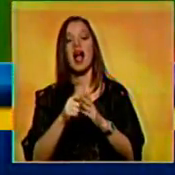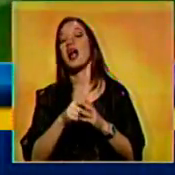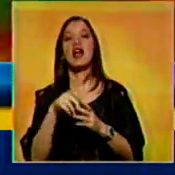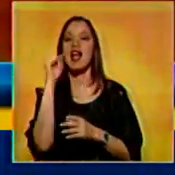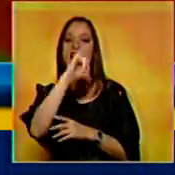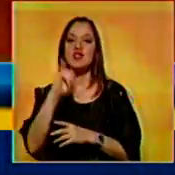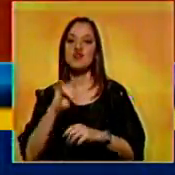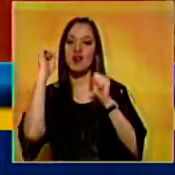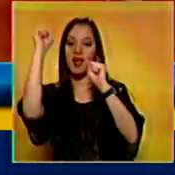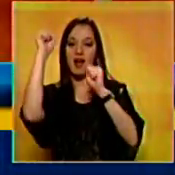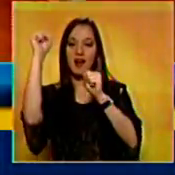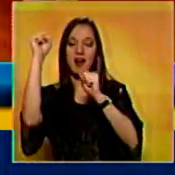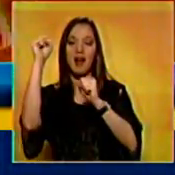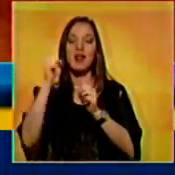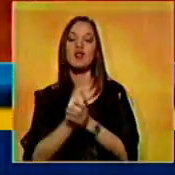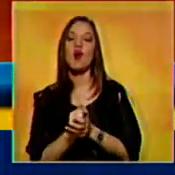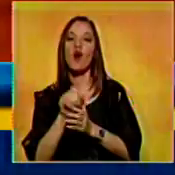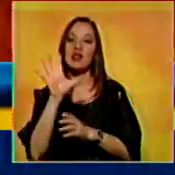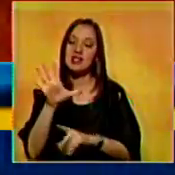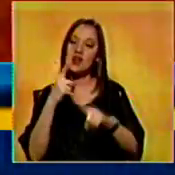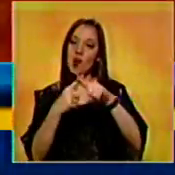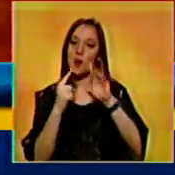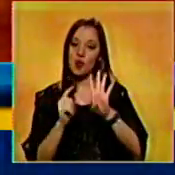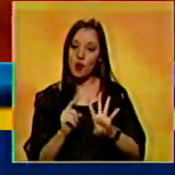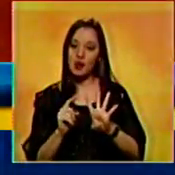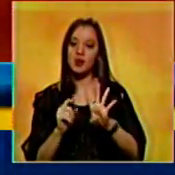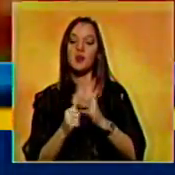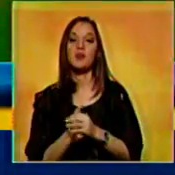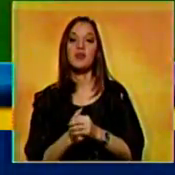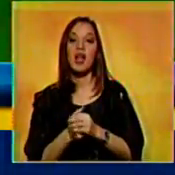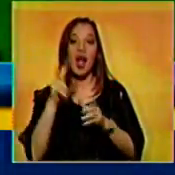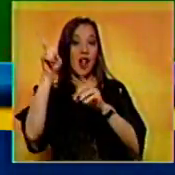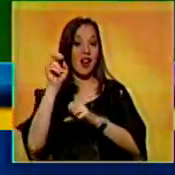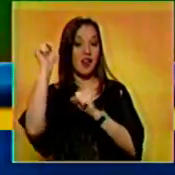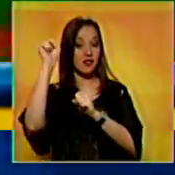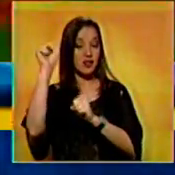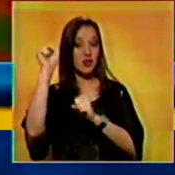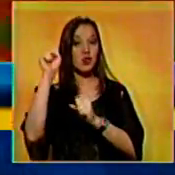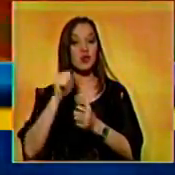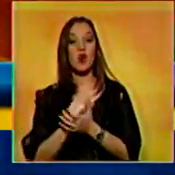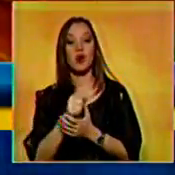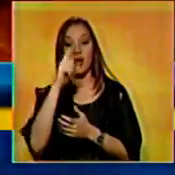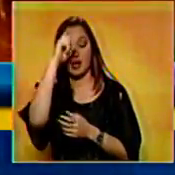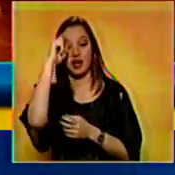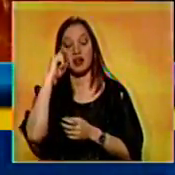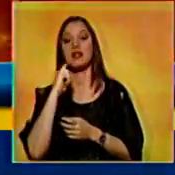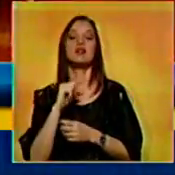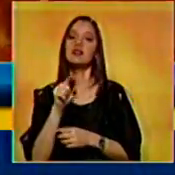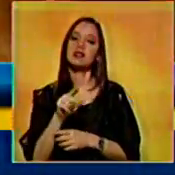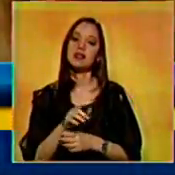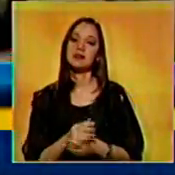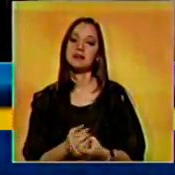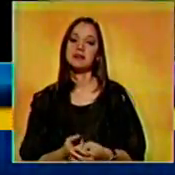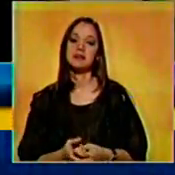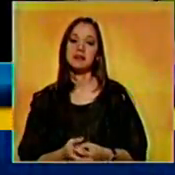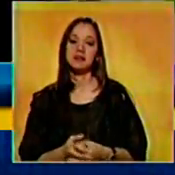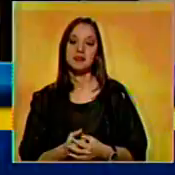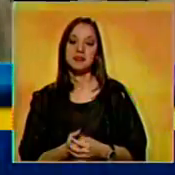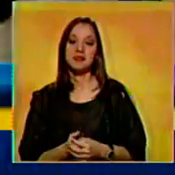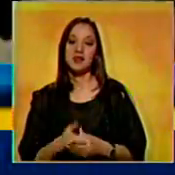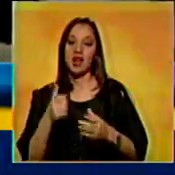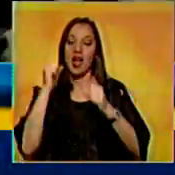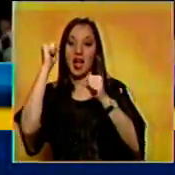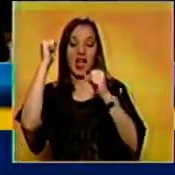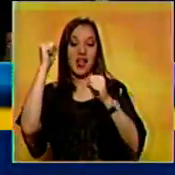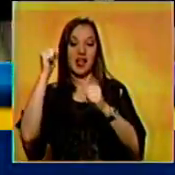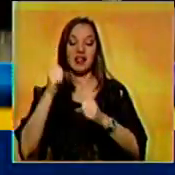los Cardenales de Lara con pizarra final de 5-4. La victoria fue para Diego Moreno y el revés para Tim Gustafson. Aaron Holter